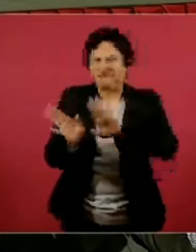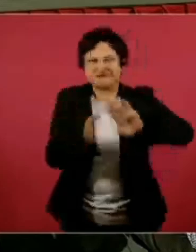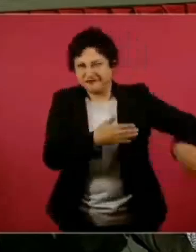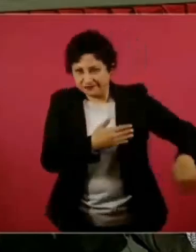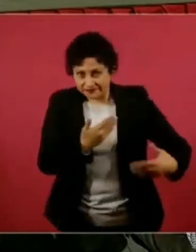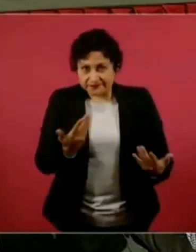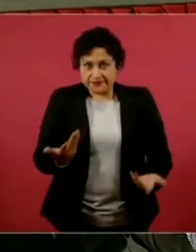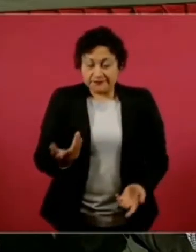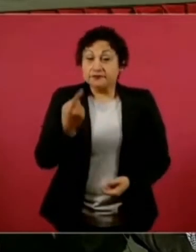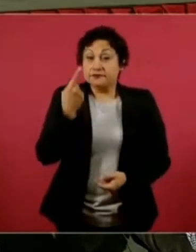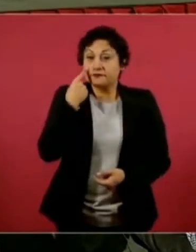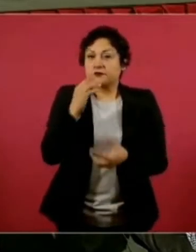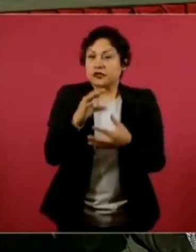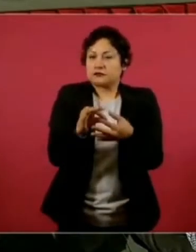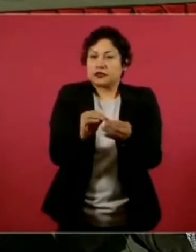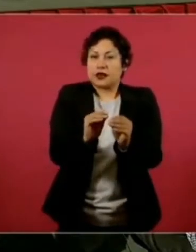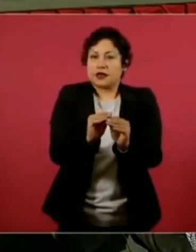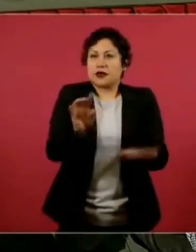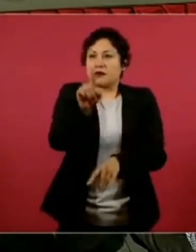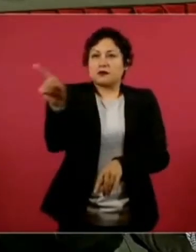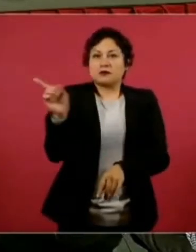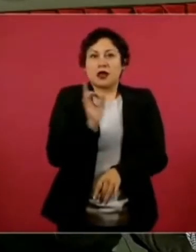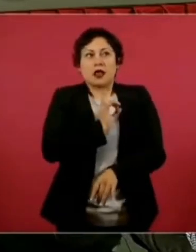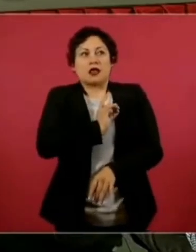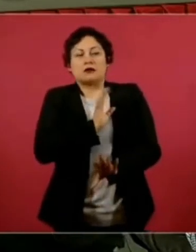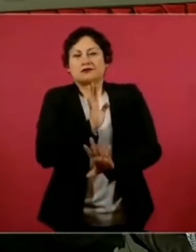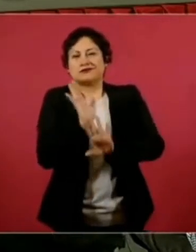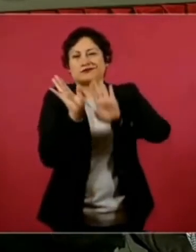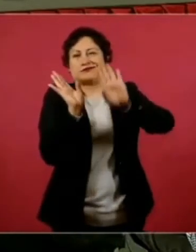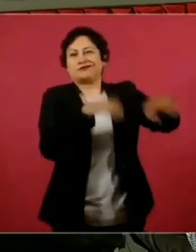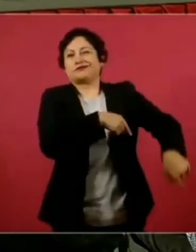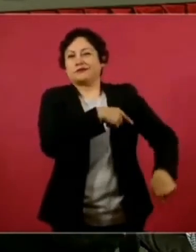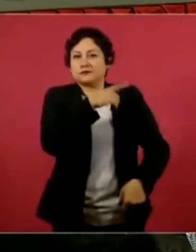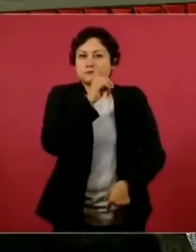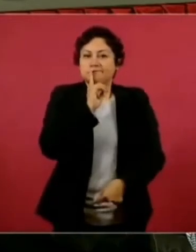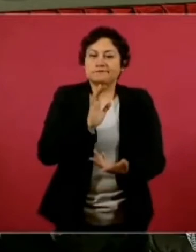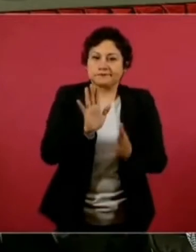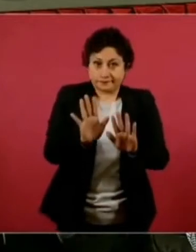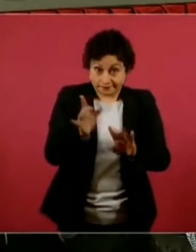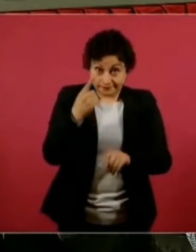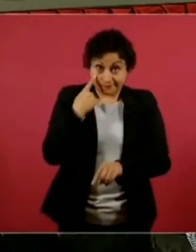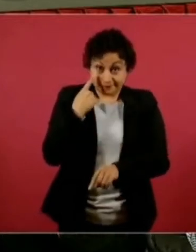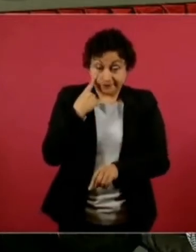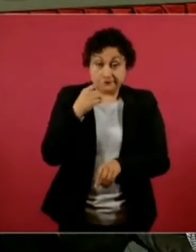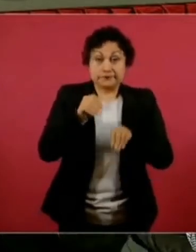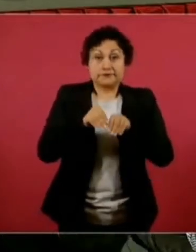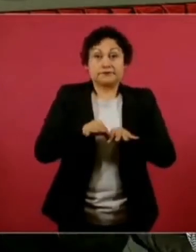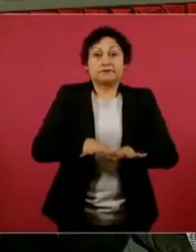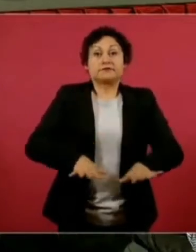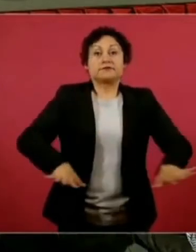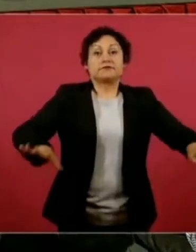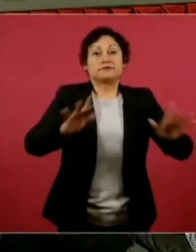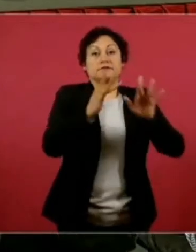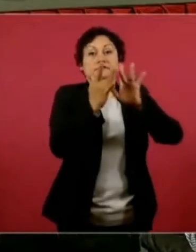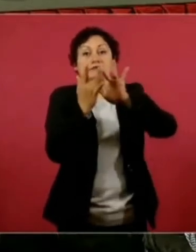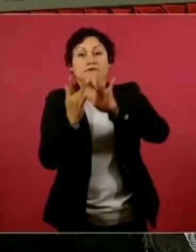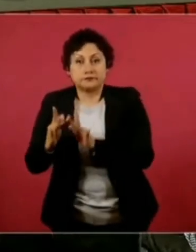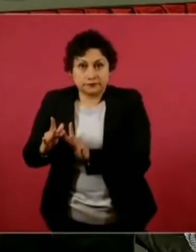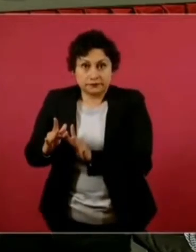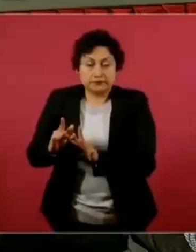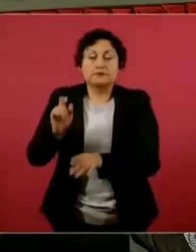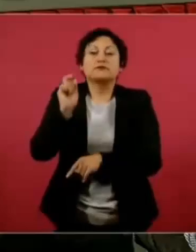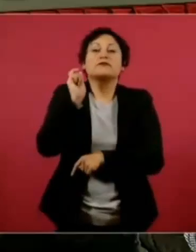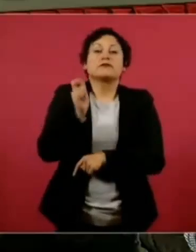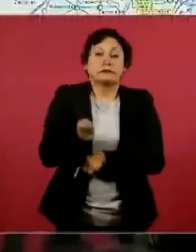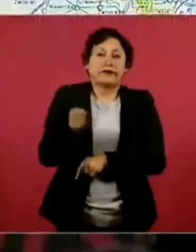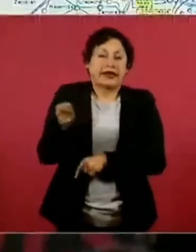no hay un fundamento como para decir ese tipo de cuestiones. Bien, nuestra red de transmisión, como ya se comentó, está formada